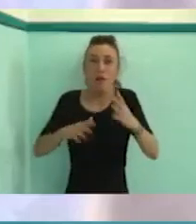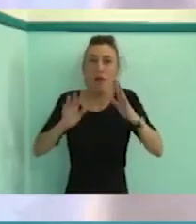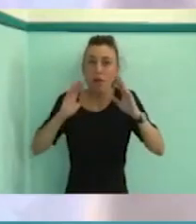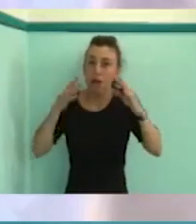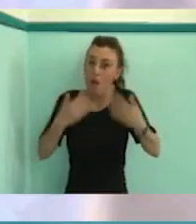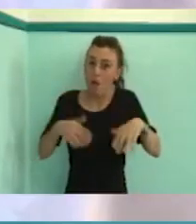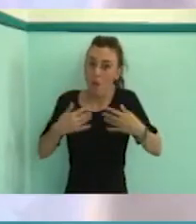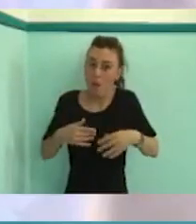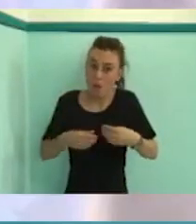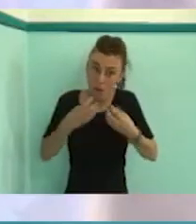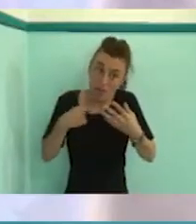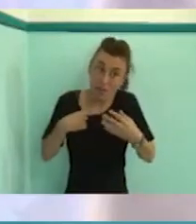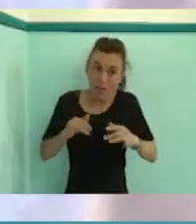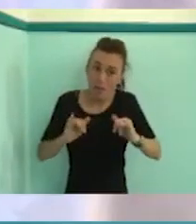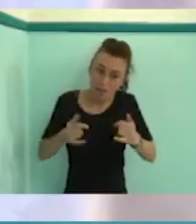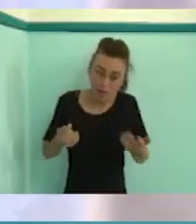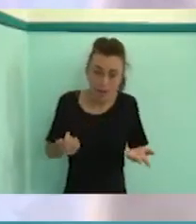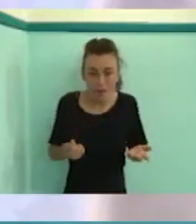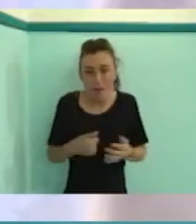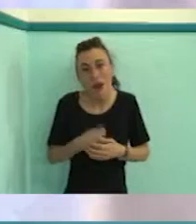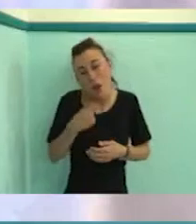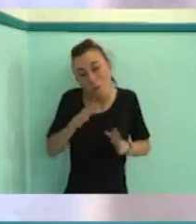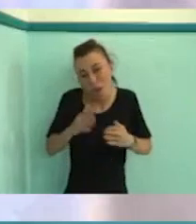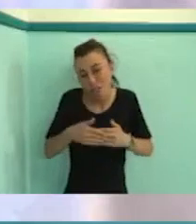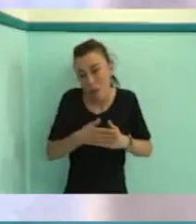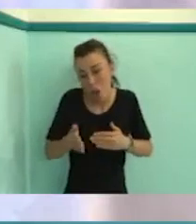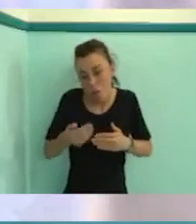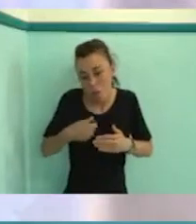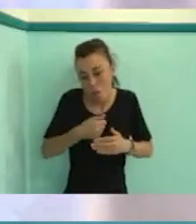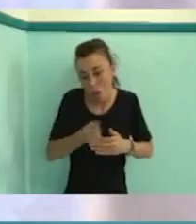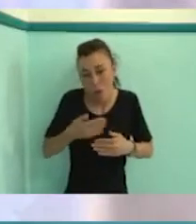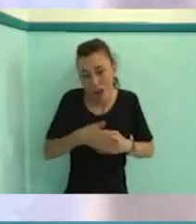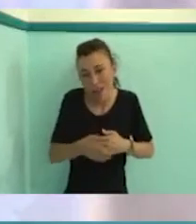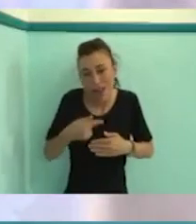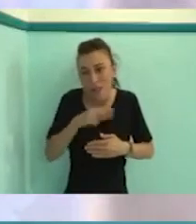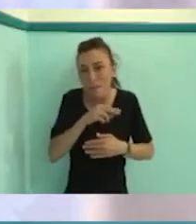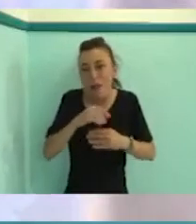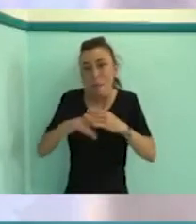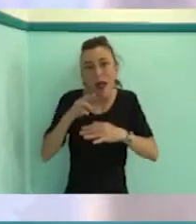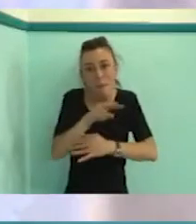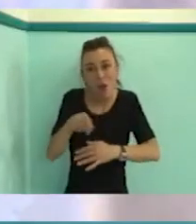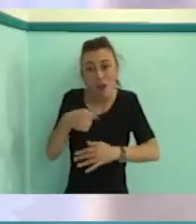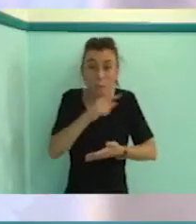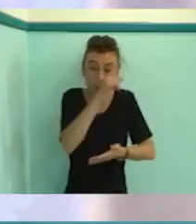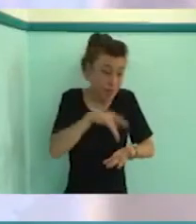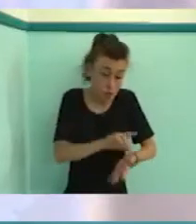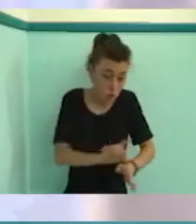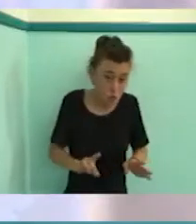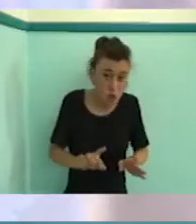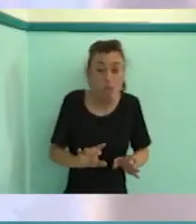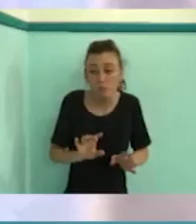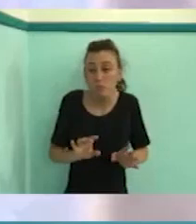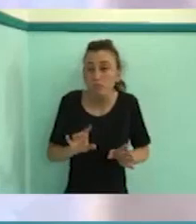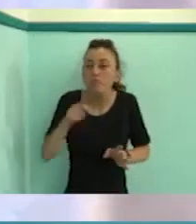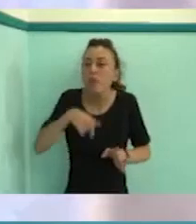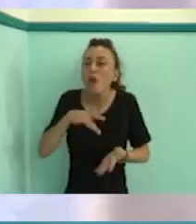abrir la puerta y oír el mar y por lo menos ya eso Madrid no nos pasa no eh entonces Claro que en ese momento tú te levantas no Y dices hoy va a ser un día de